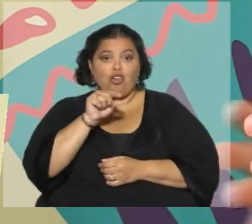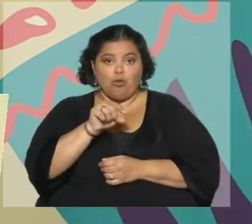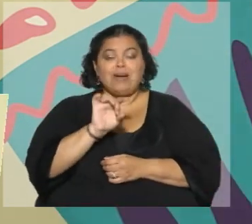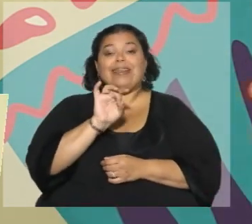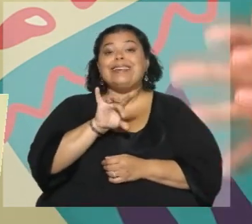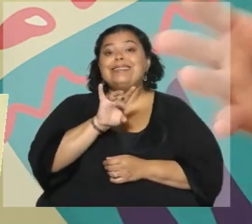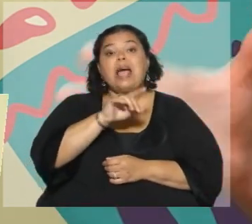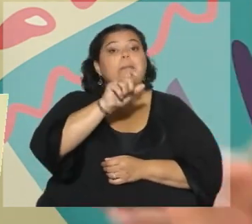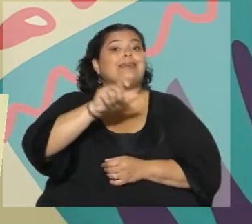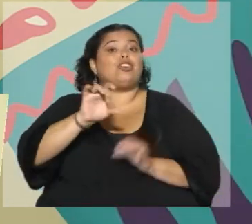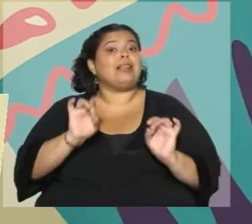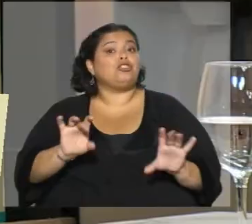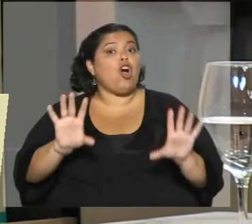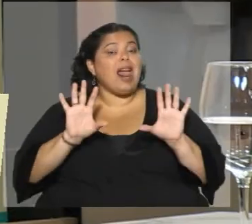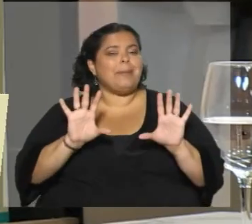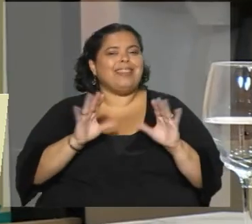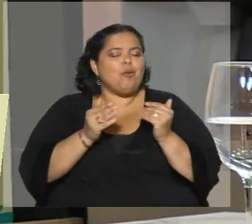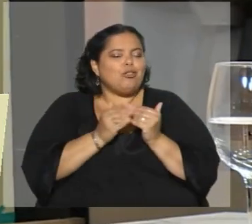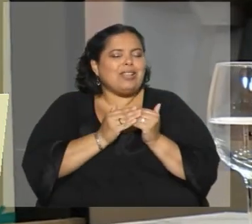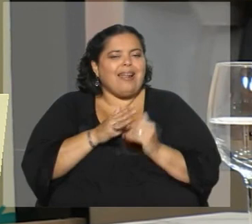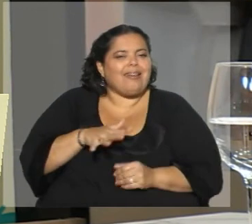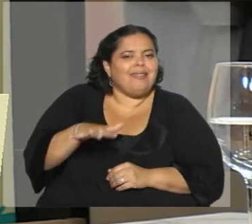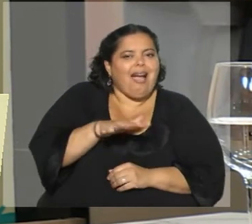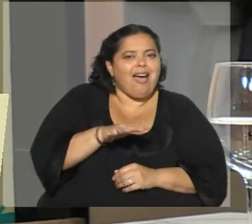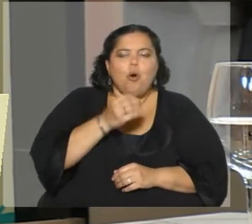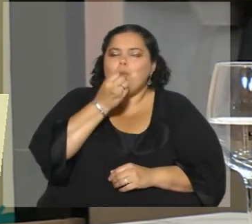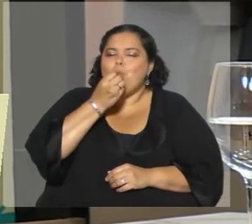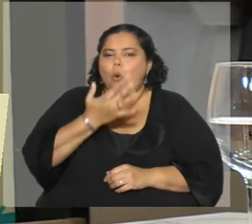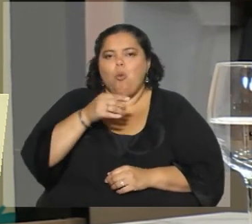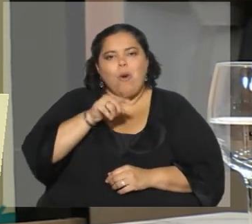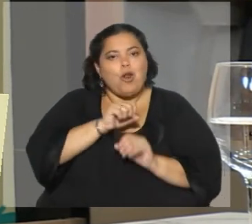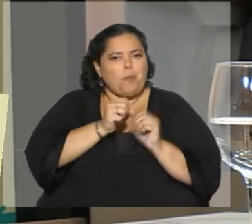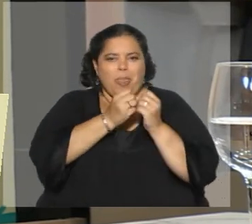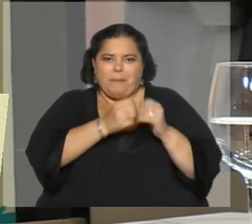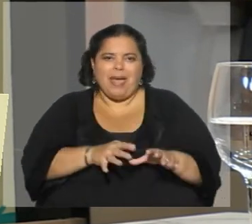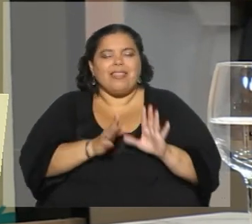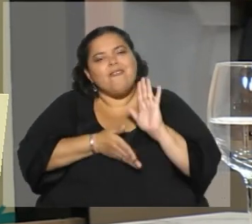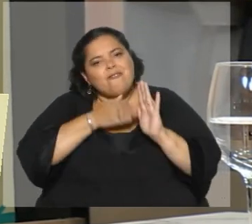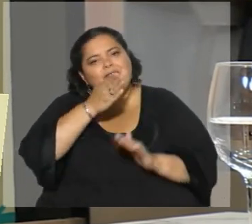disfrutar de este espectáculo de manera íntima buenísimo no se lo pueden perder vayan a ver teatro que seguro hace bien